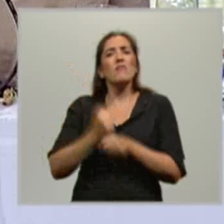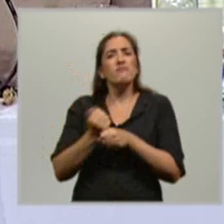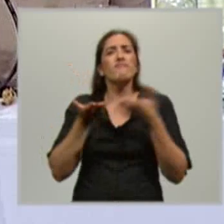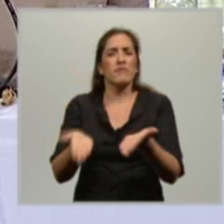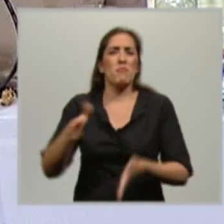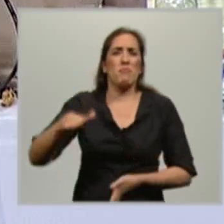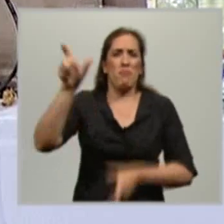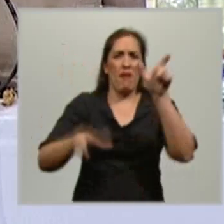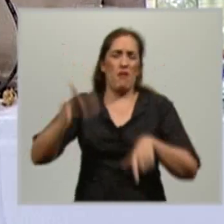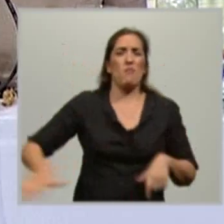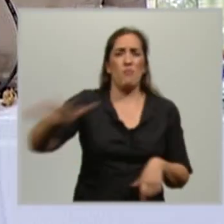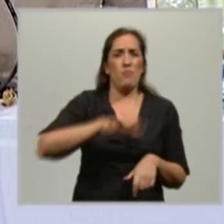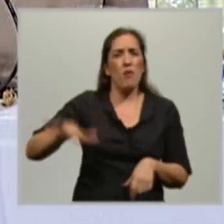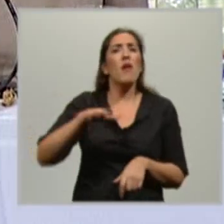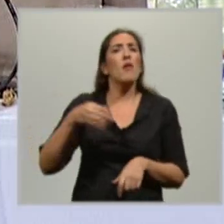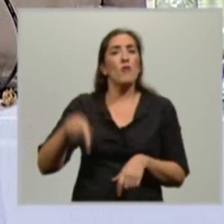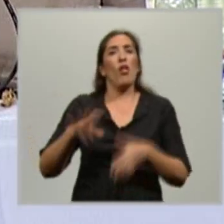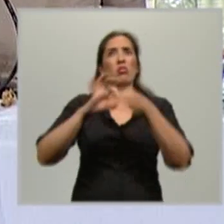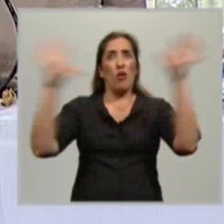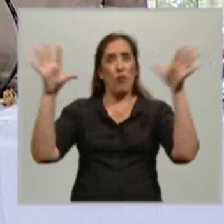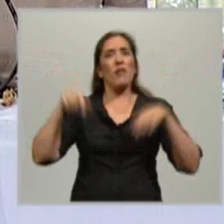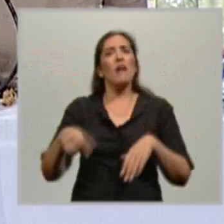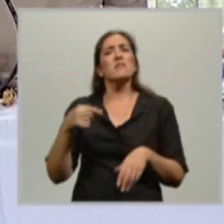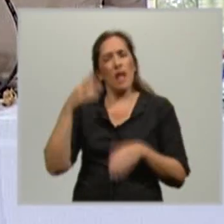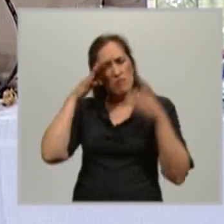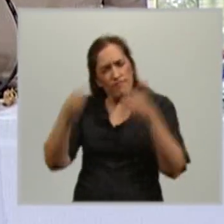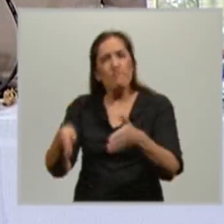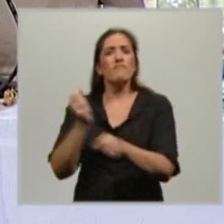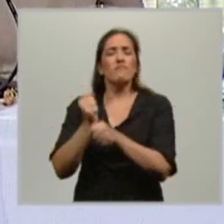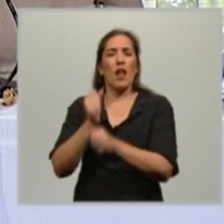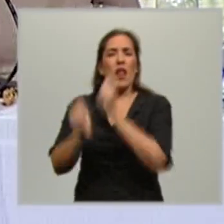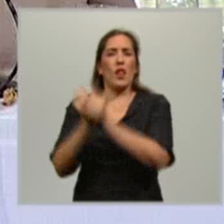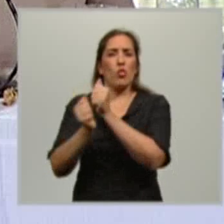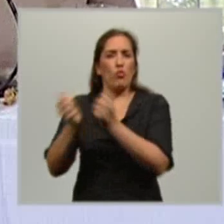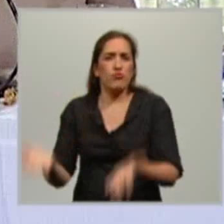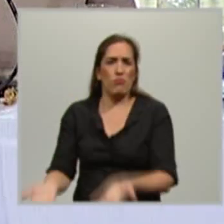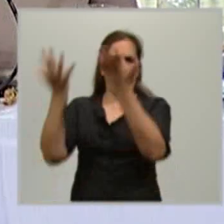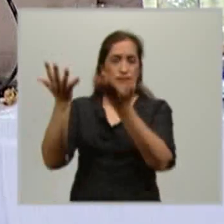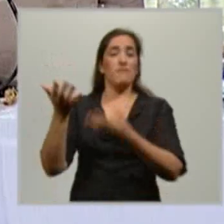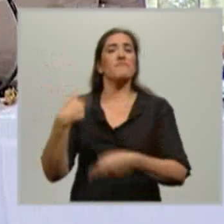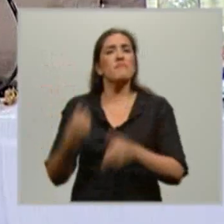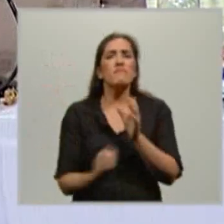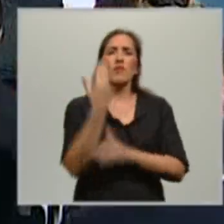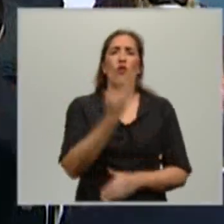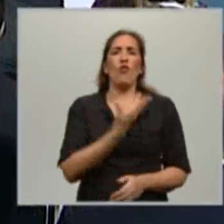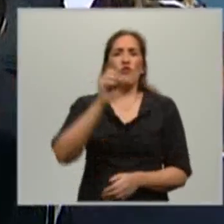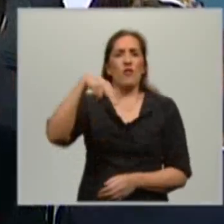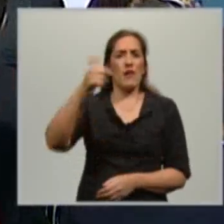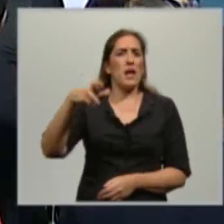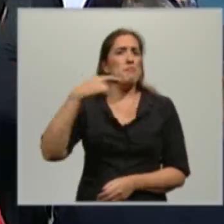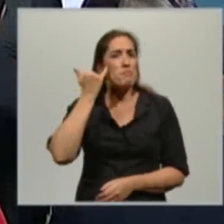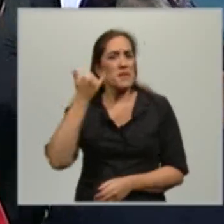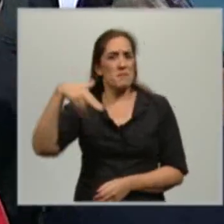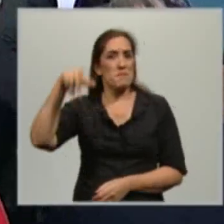democrático, la industrialización, hemos dado también, hemos creado el FONAPYME, que es el